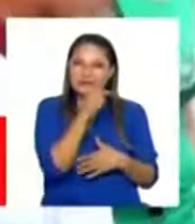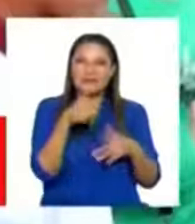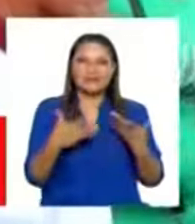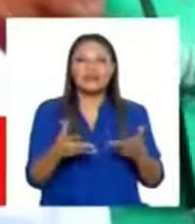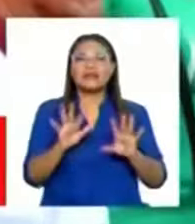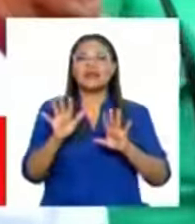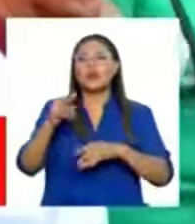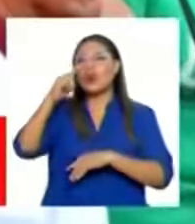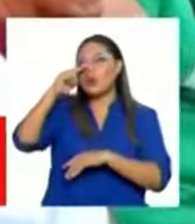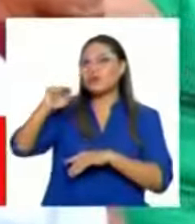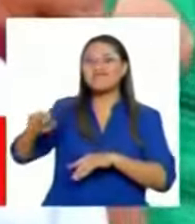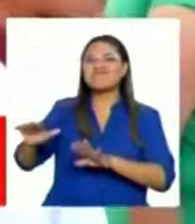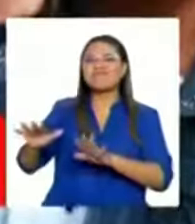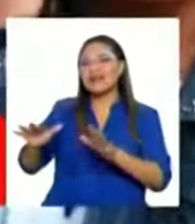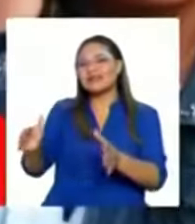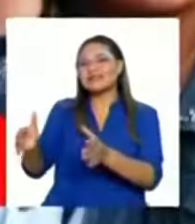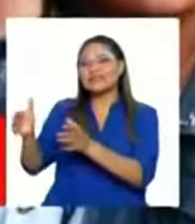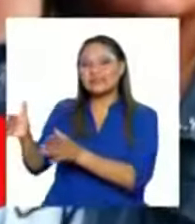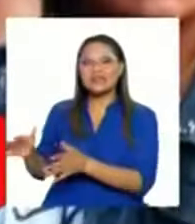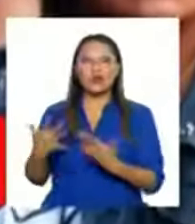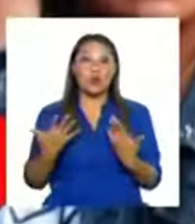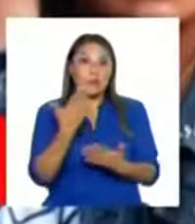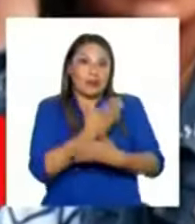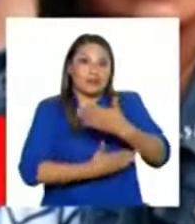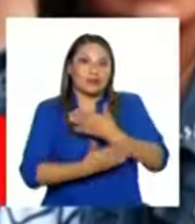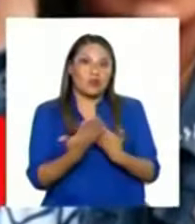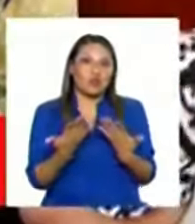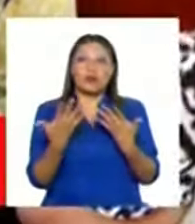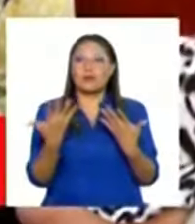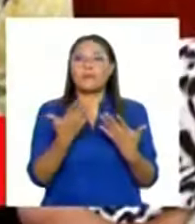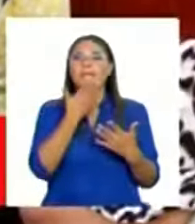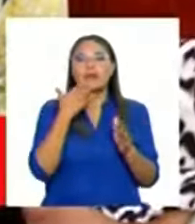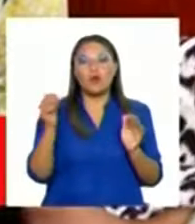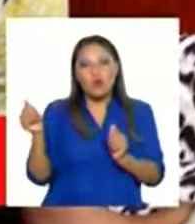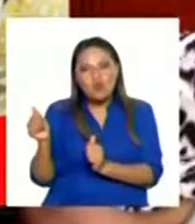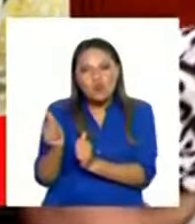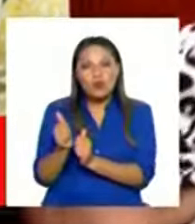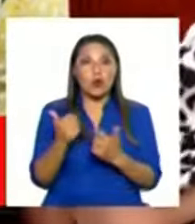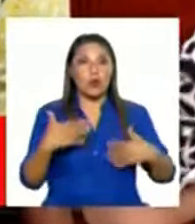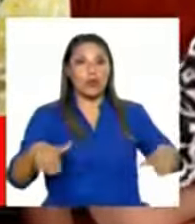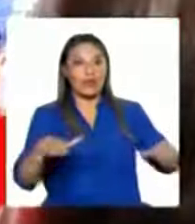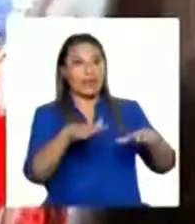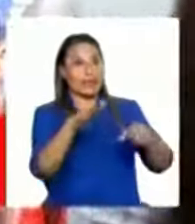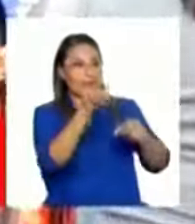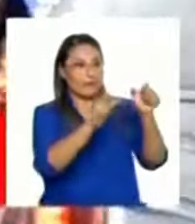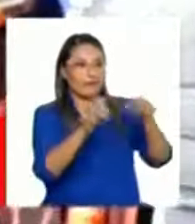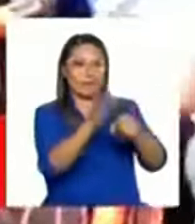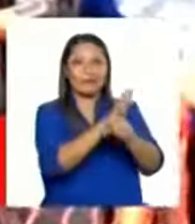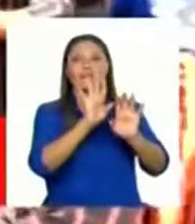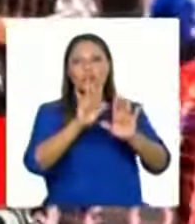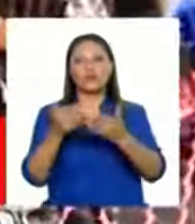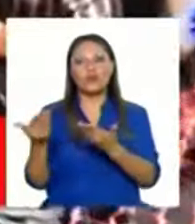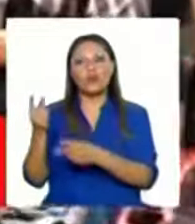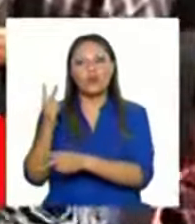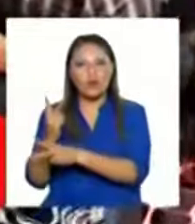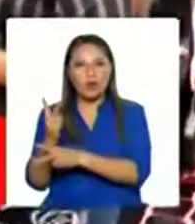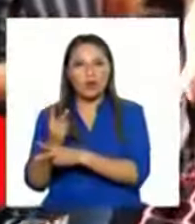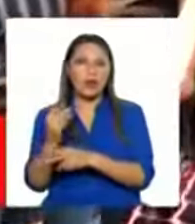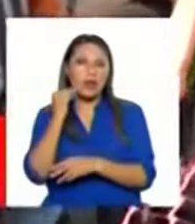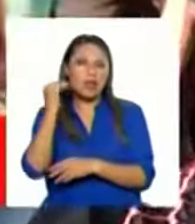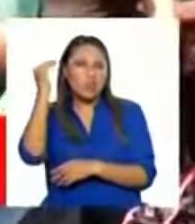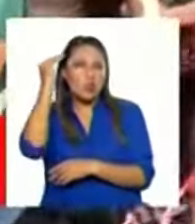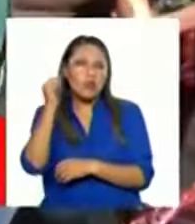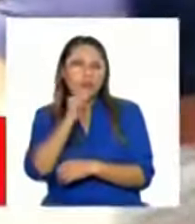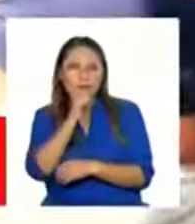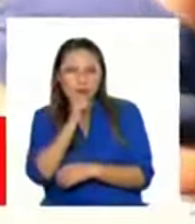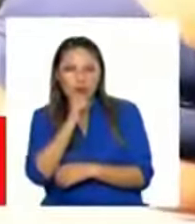no traerlas o ponerlas a buen recaudo, ¿no? O sea, o tenerlas a un costadito si la iglesia está llena. Asimismo, instó a las familias